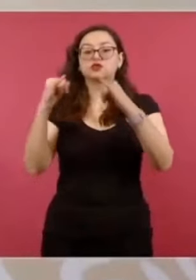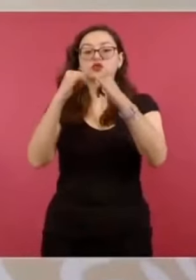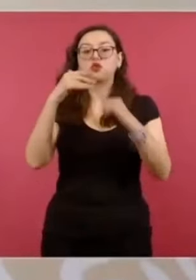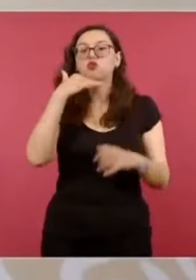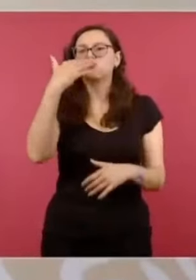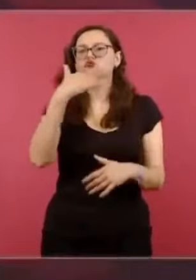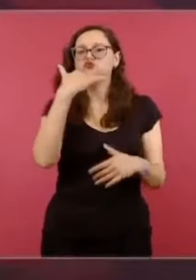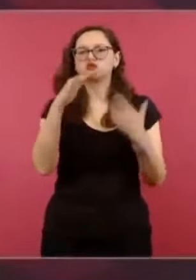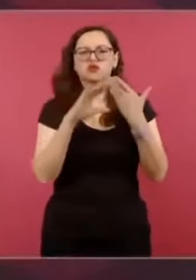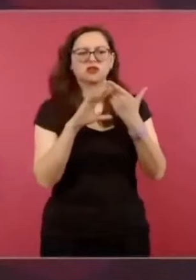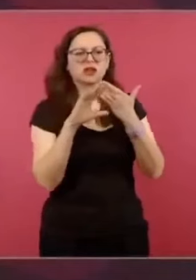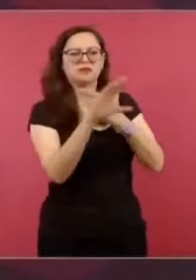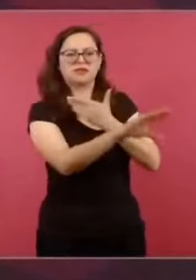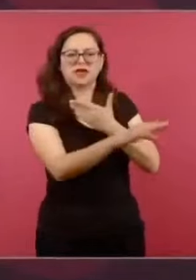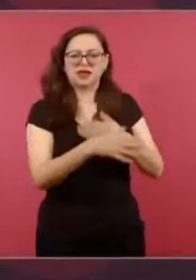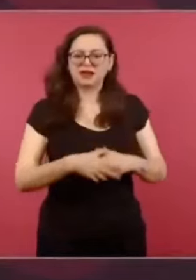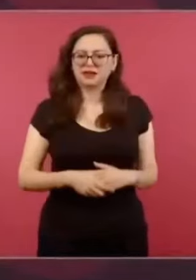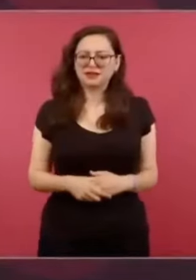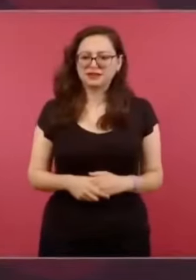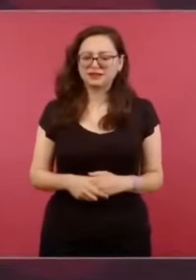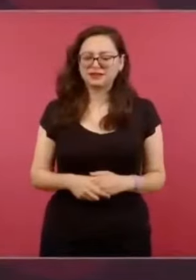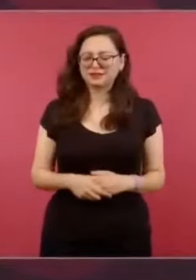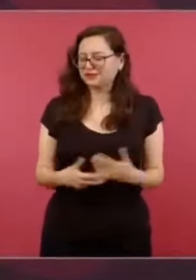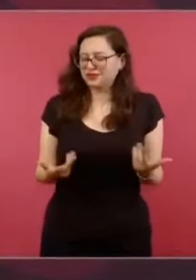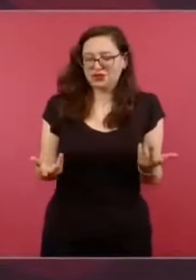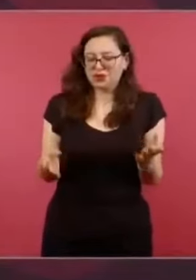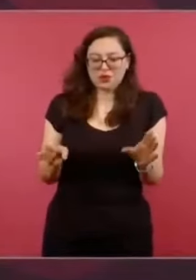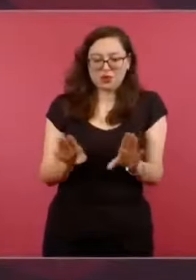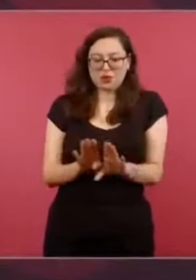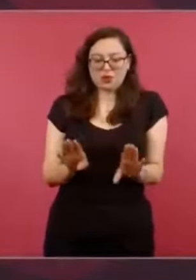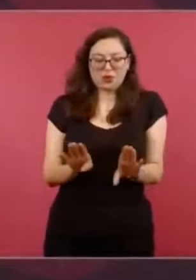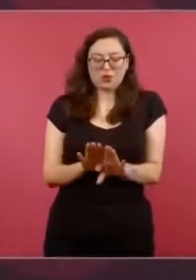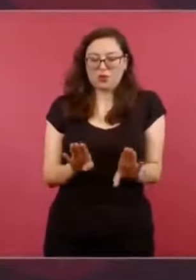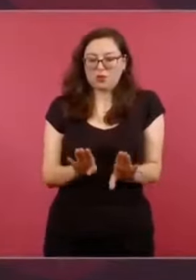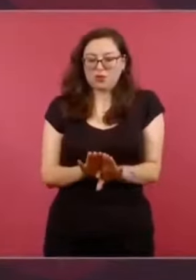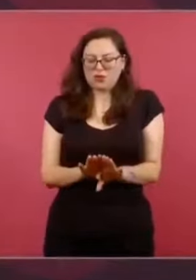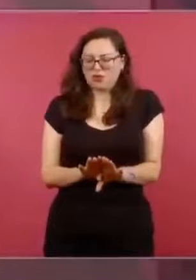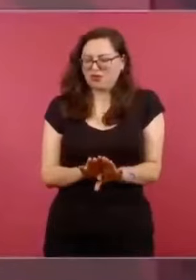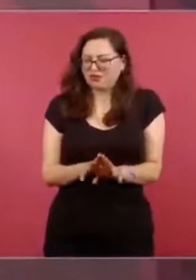sólo que de plano